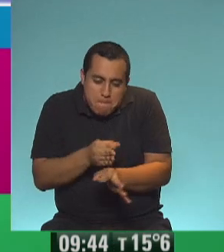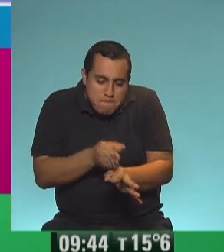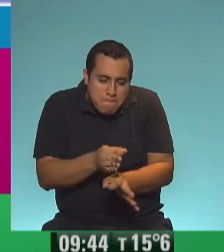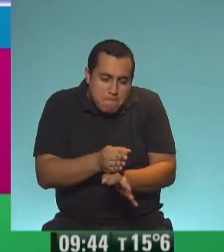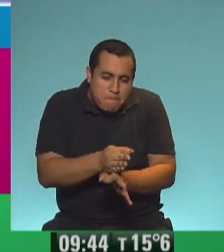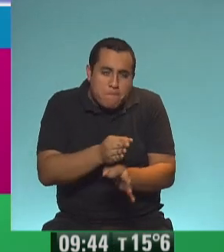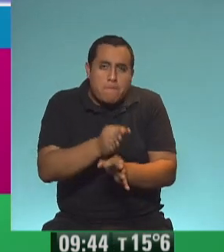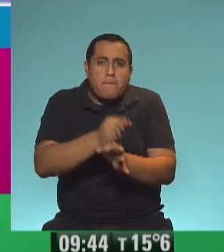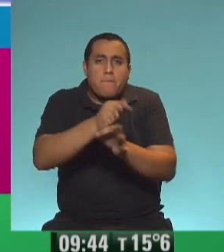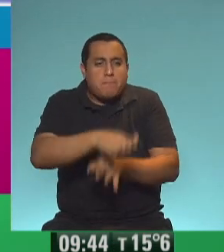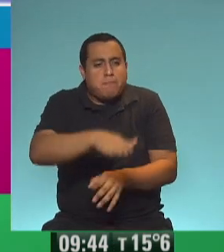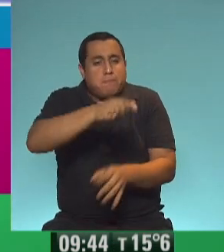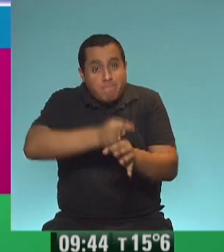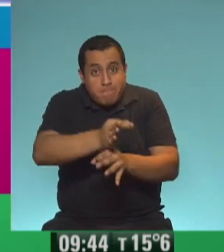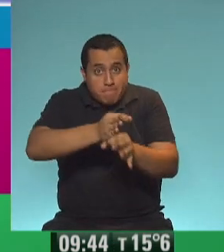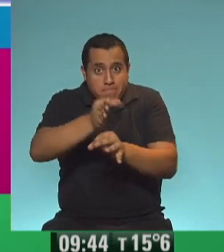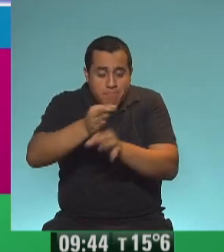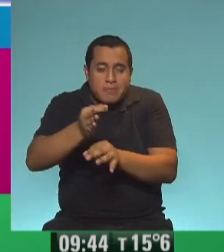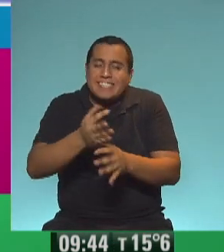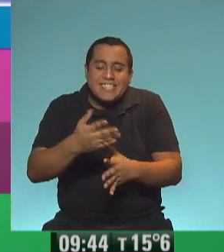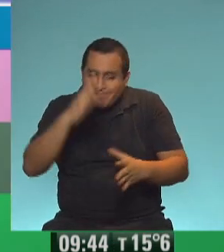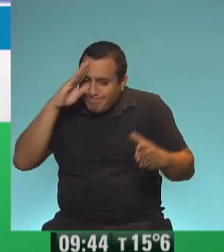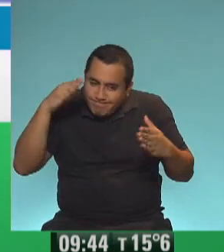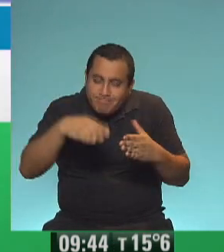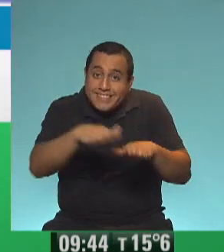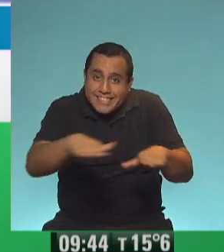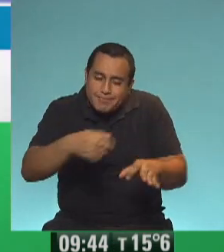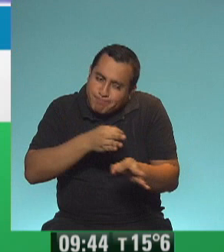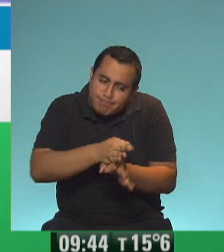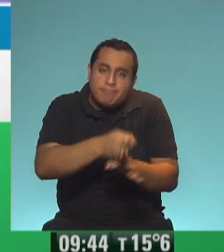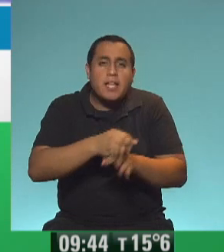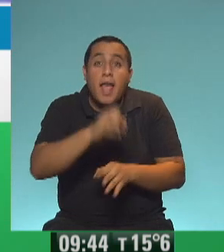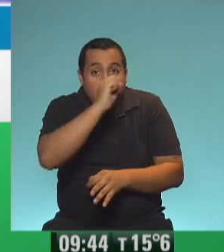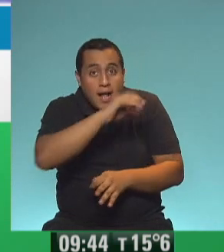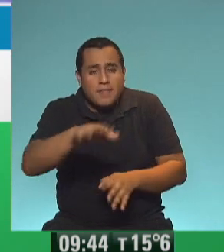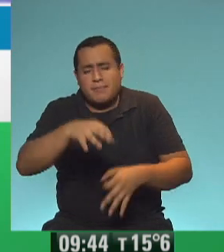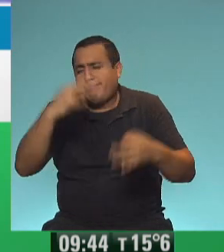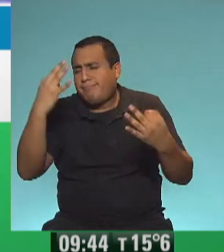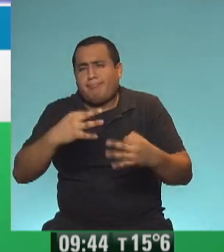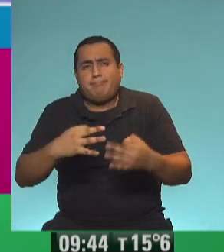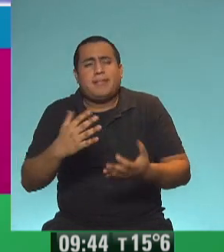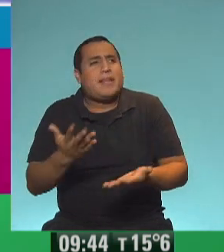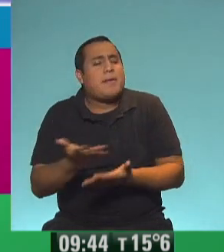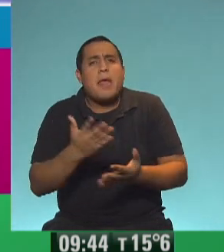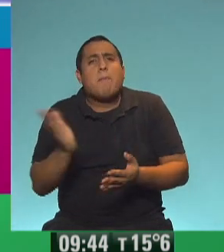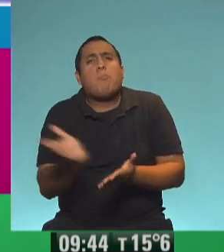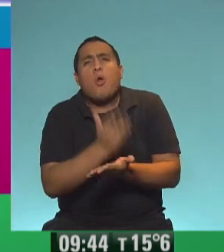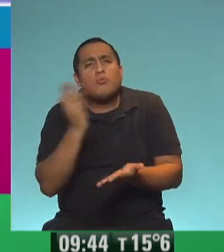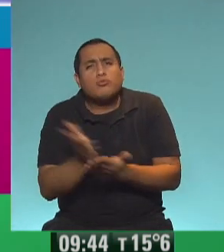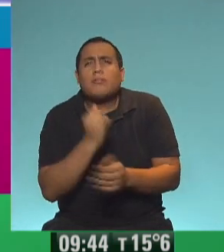creo que ahí tenemos que tener el foco. Es un jardín espectacular que tiene una producción de